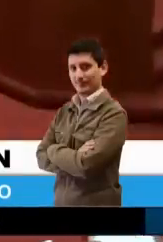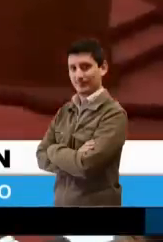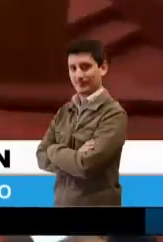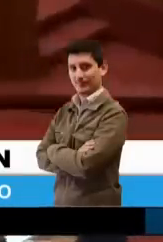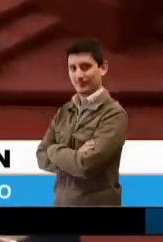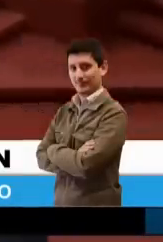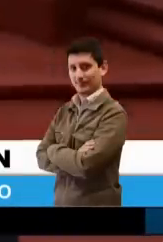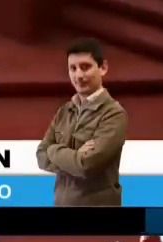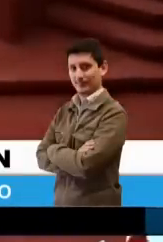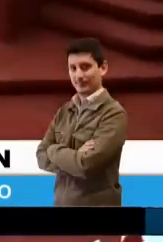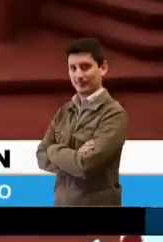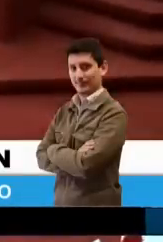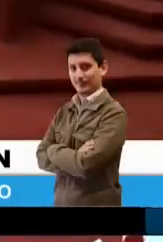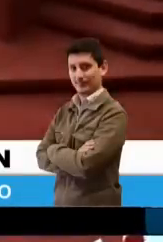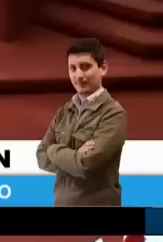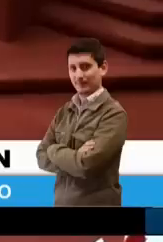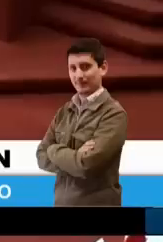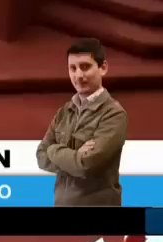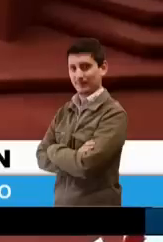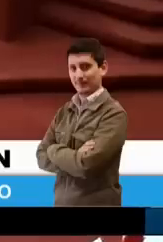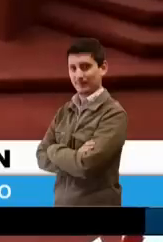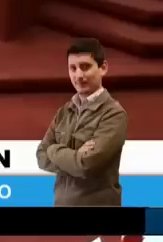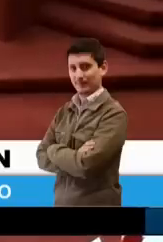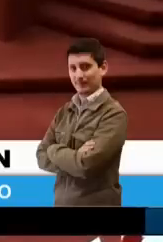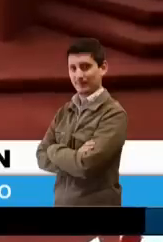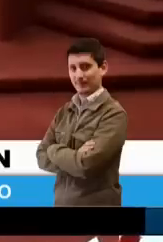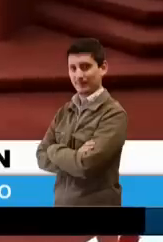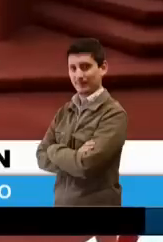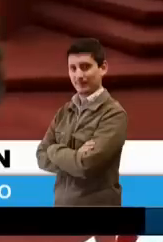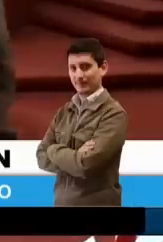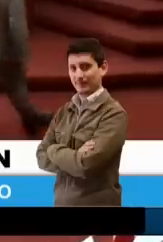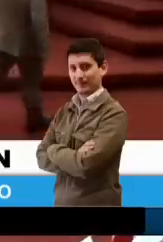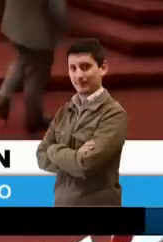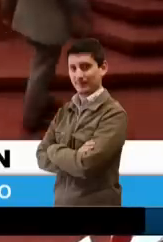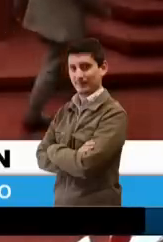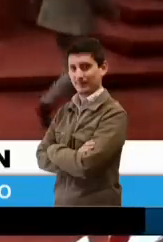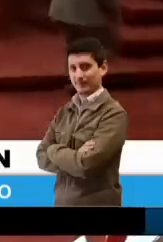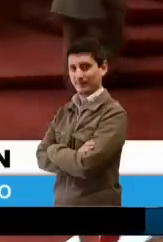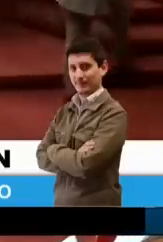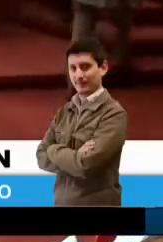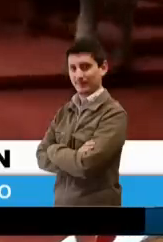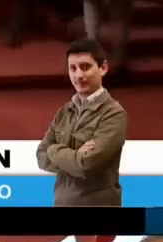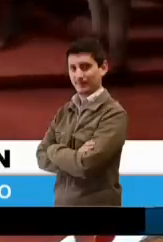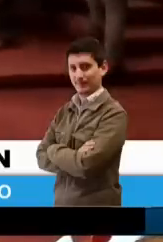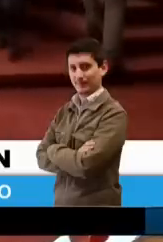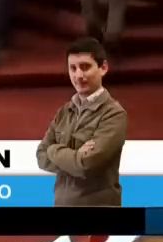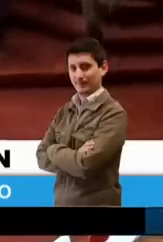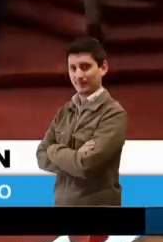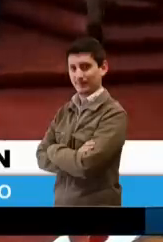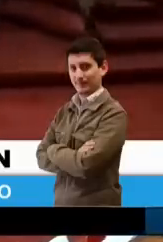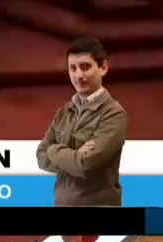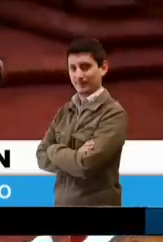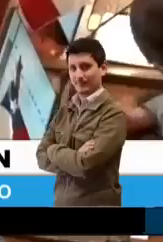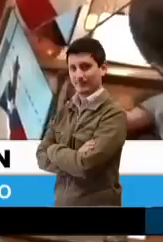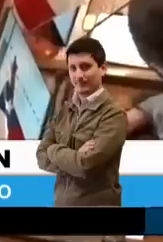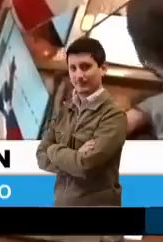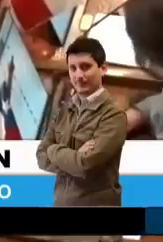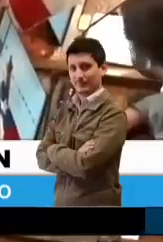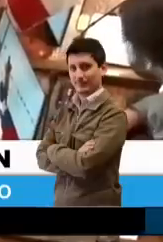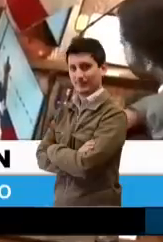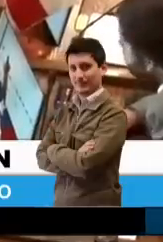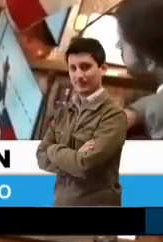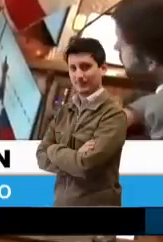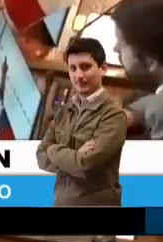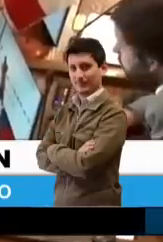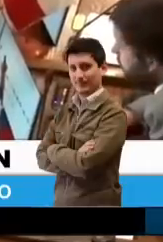no quiere cambios y realizó, por cierto, un comentario ahí a la pasada sobre las diputadas Pamela Giles y Viviana Delgado principalmente, Mónica Arce también, que